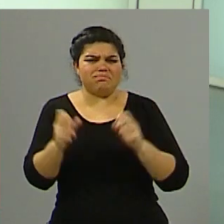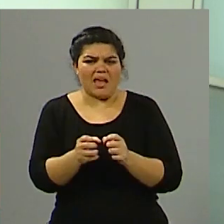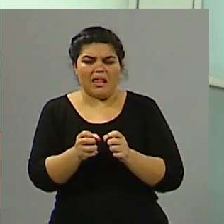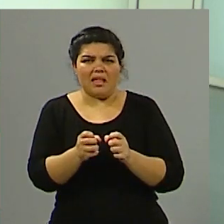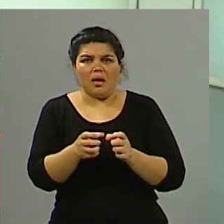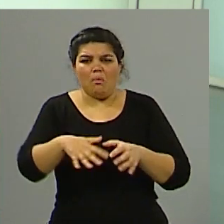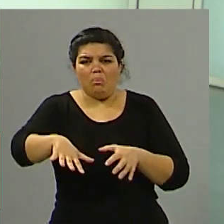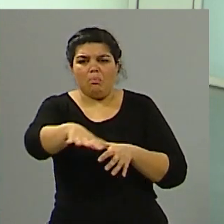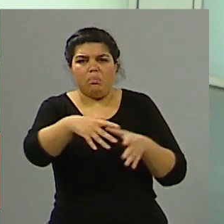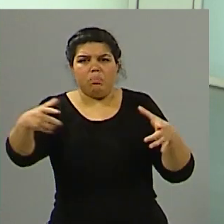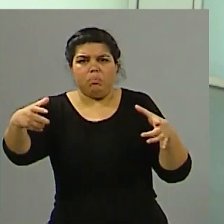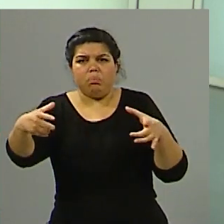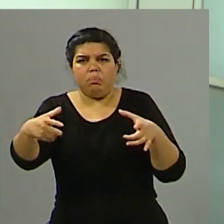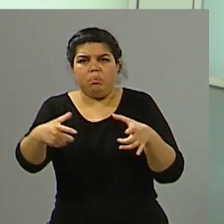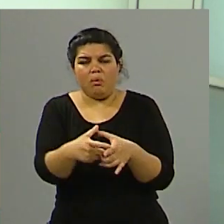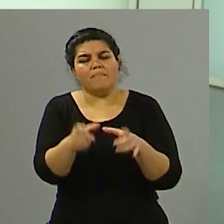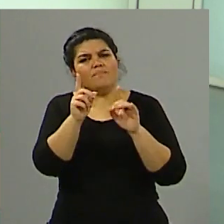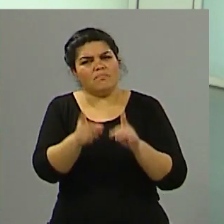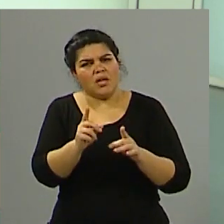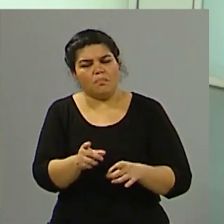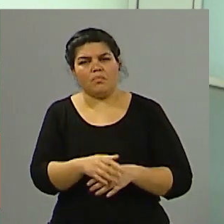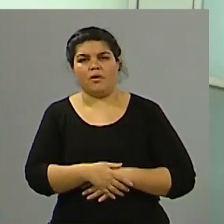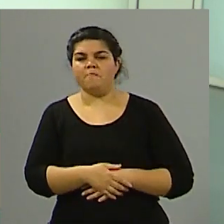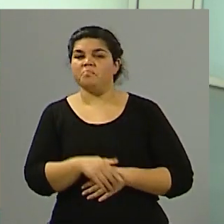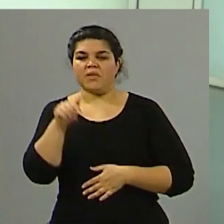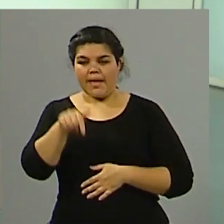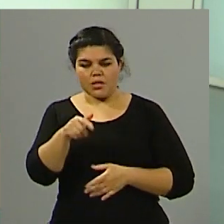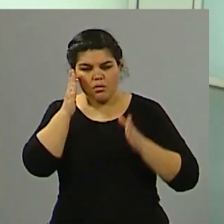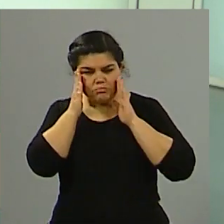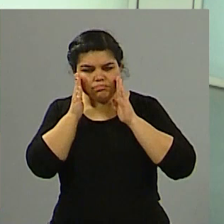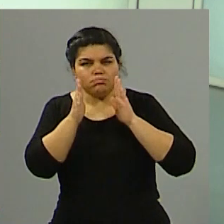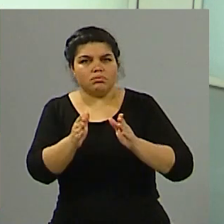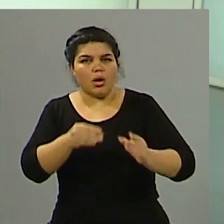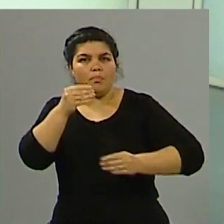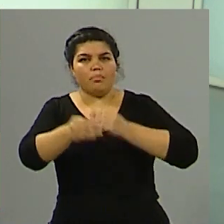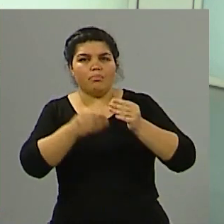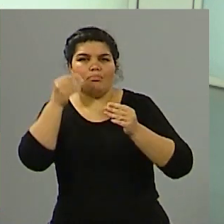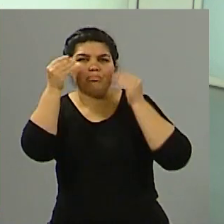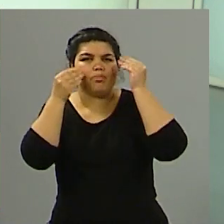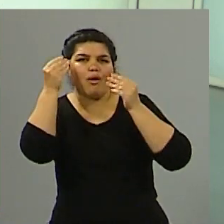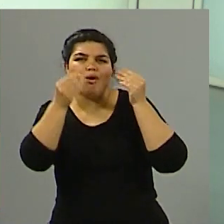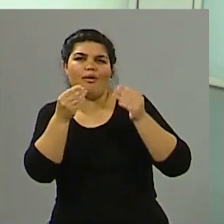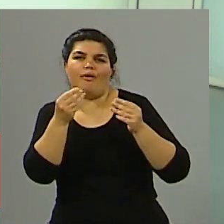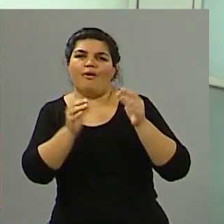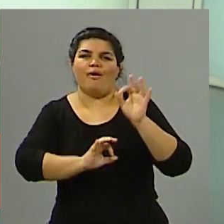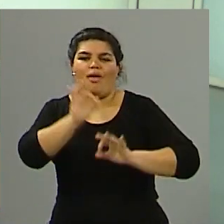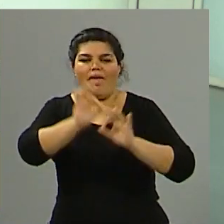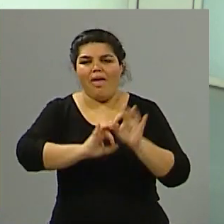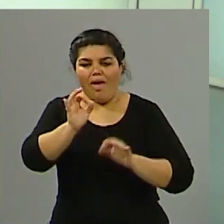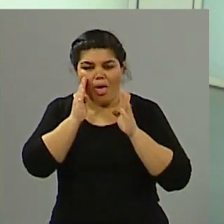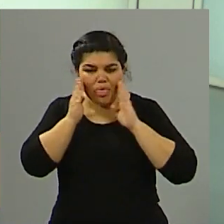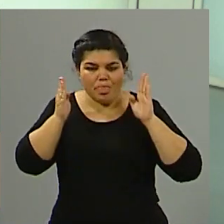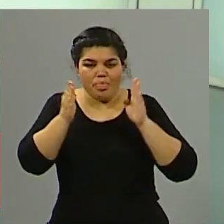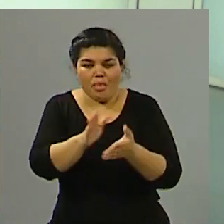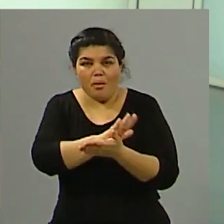de empezar a pensar el tren como un nuevo proyecto para llevarlo nuevamente a distintos puntos del país, y Mendoza fue noticia en estos últimos